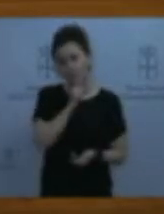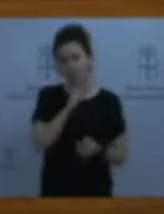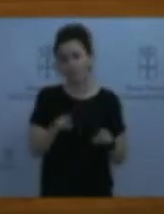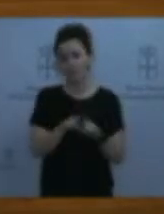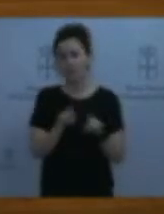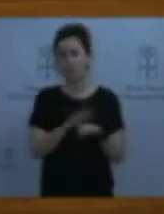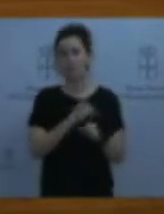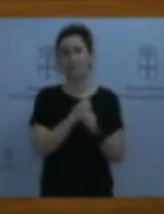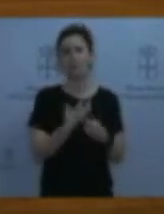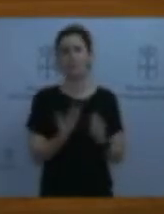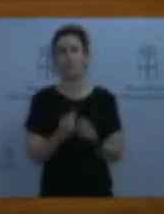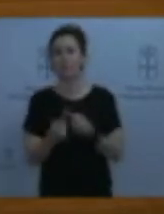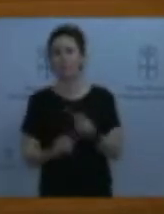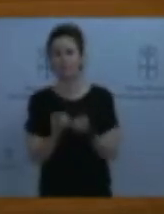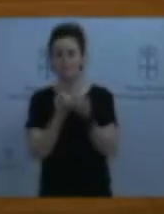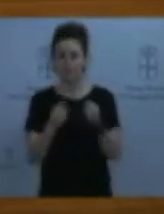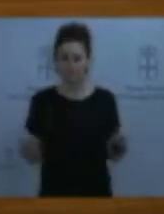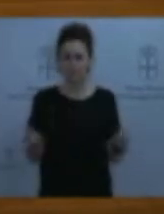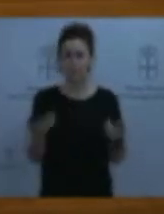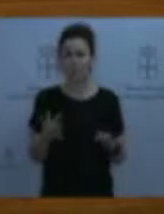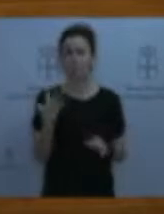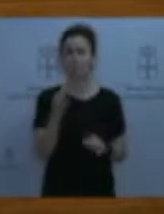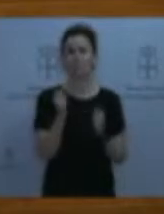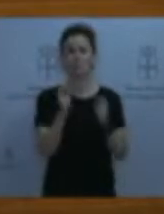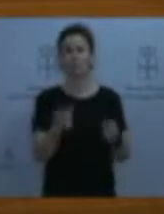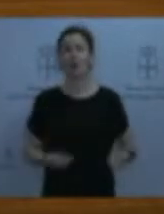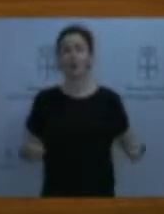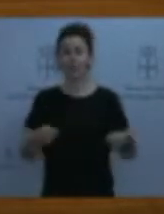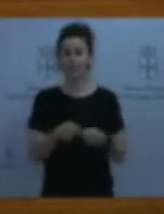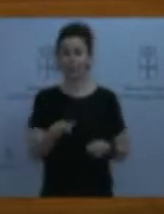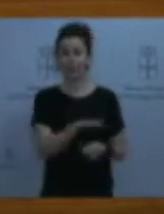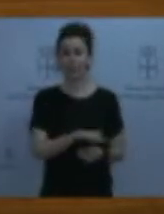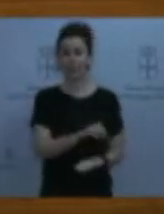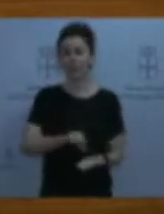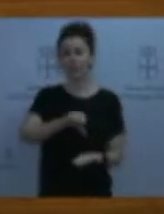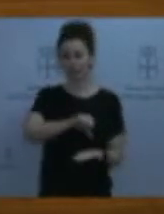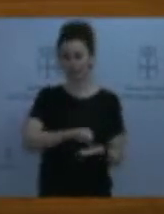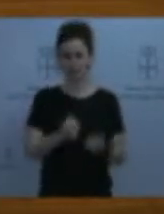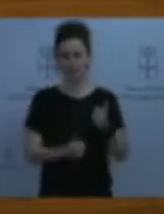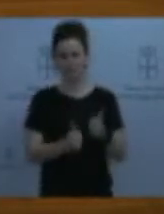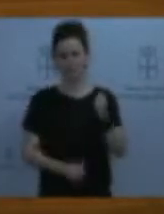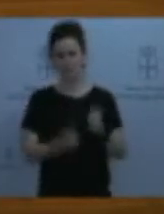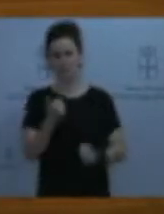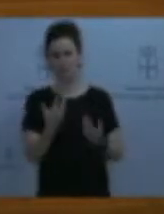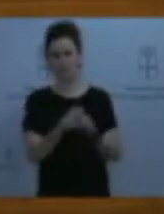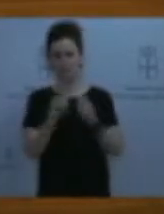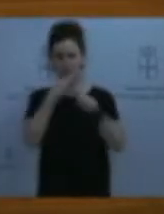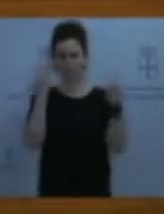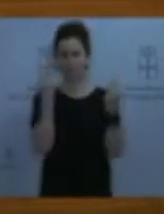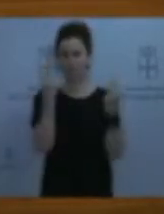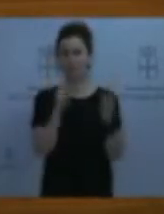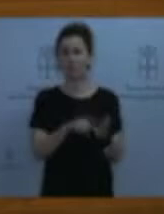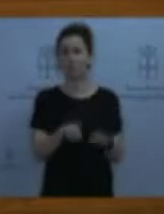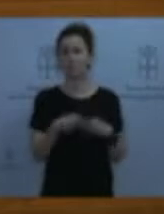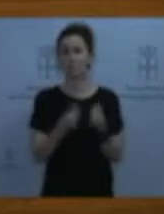conciliación laboral y familiar, favorecer a centros concertados que están en los núcleos urbanos que más compiten con la pública al tiempo que cierra los centros de